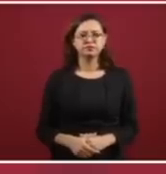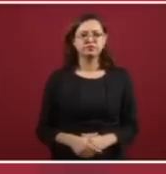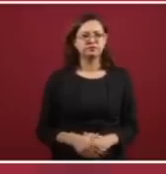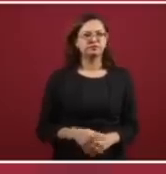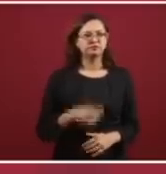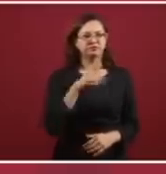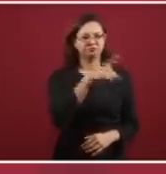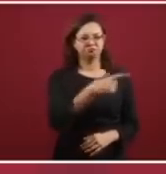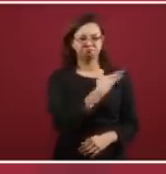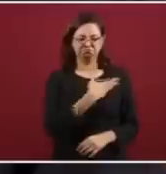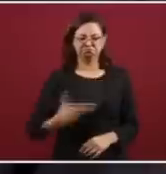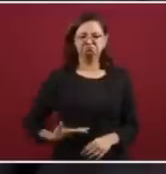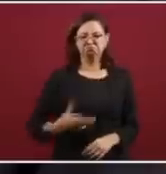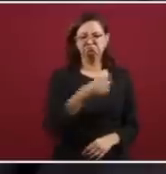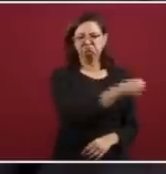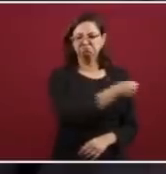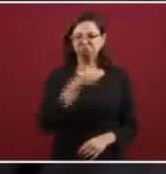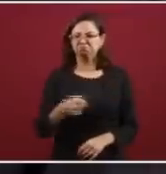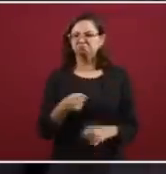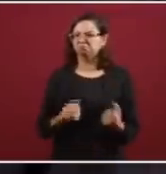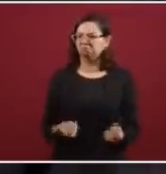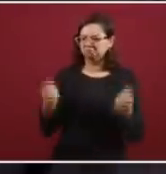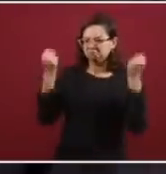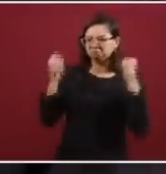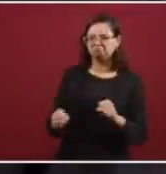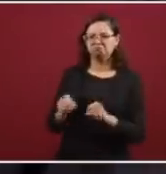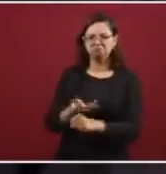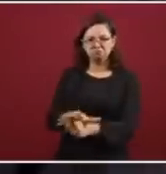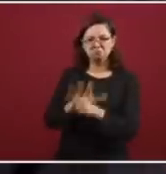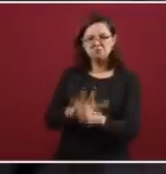dictadura impuesta por la fuerza,